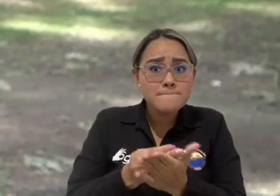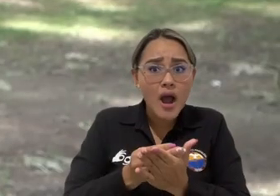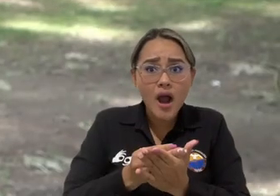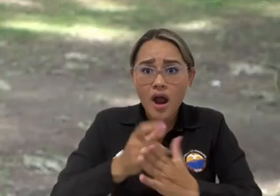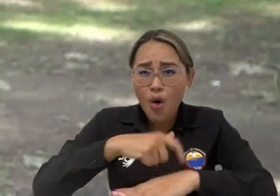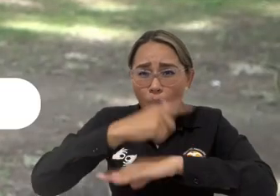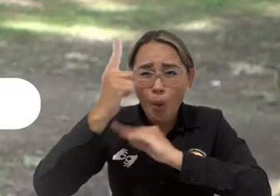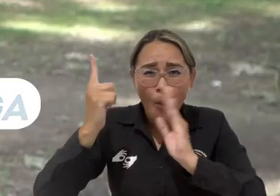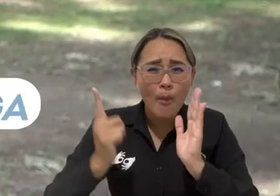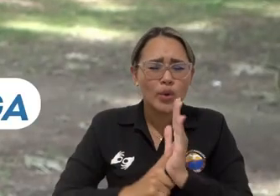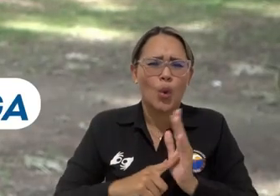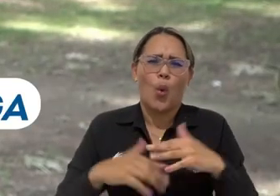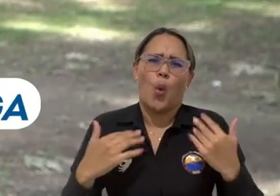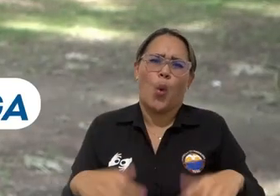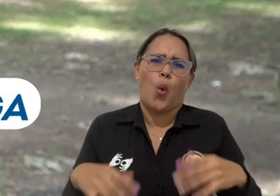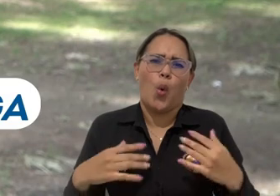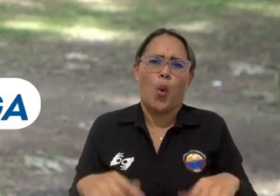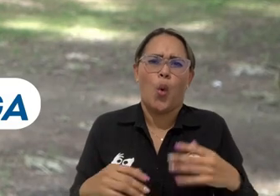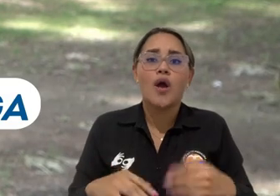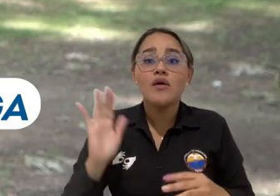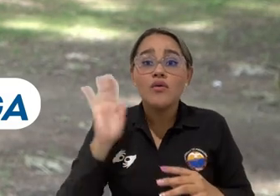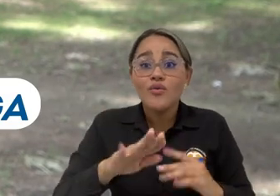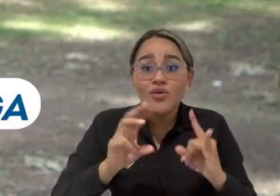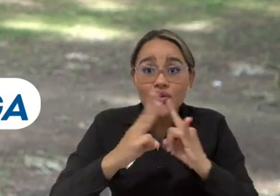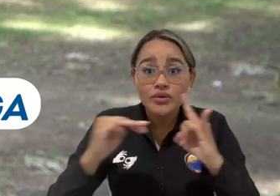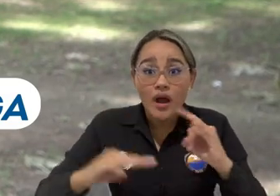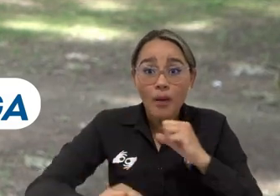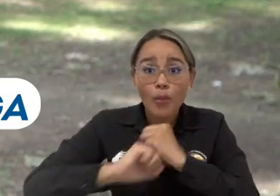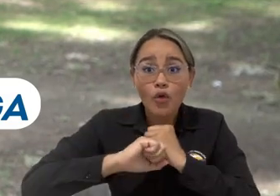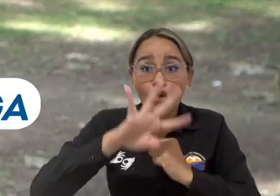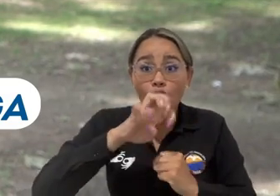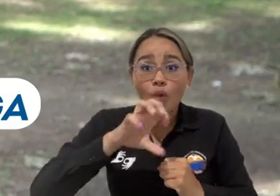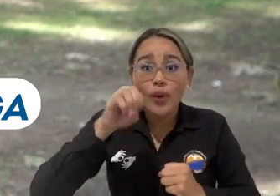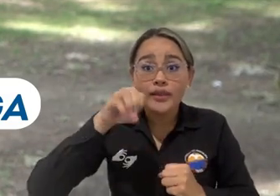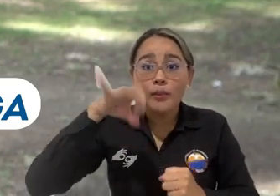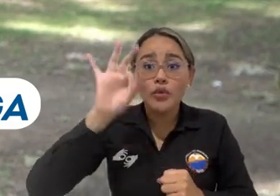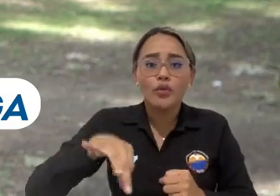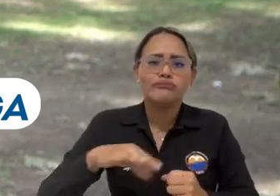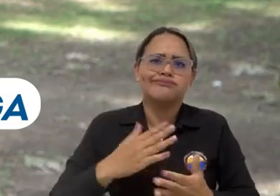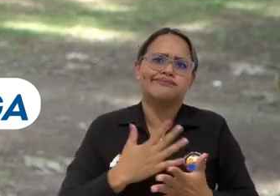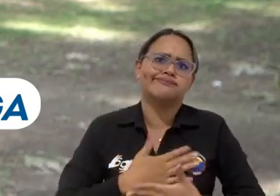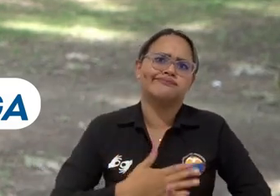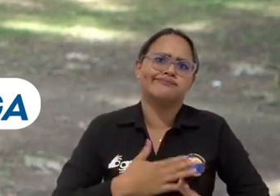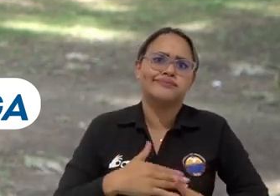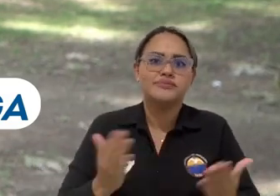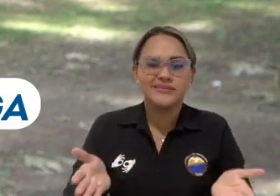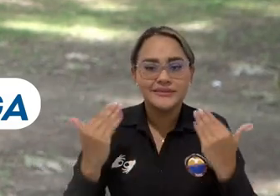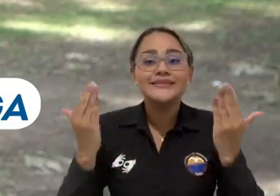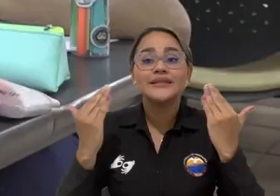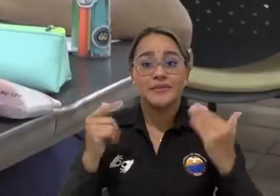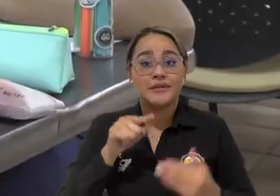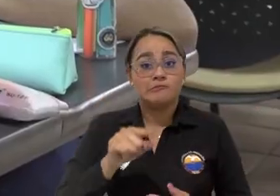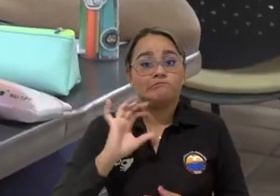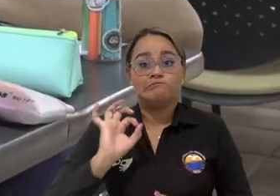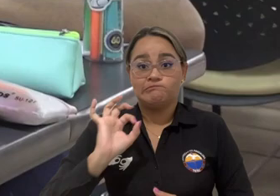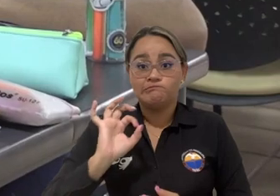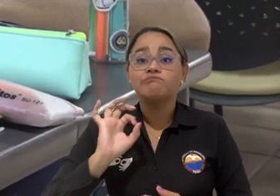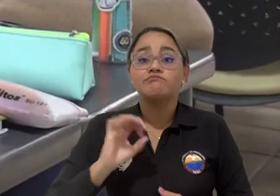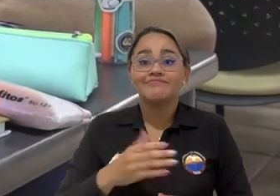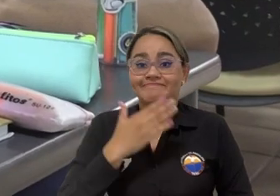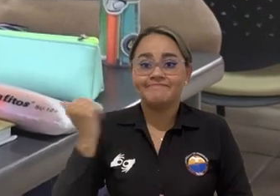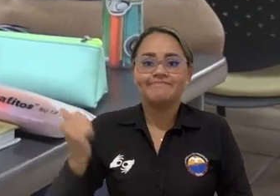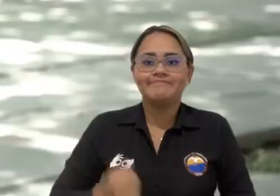de cancelar todos estos valores de matrícula, pues que la universidad ayude con el 90%, que es lo que nos está ayudando, me